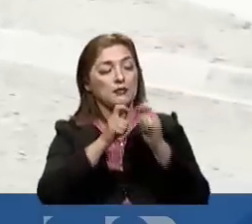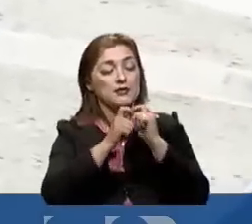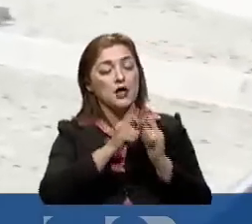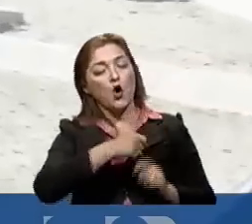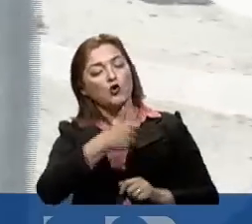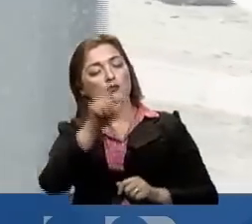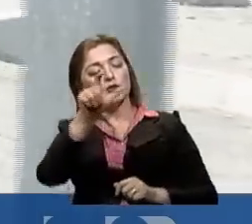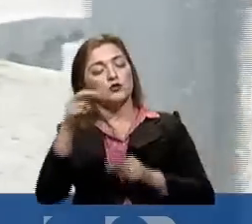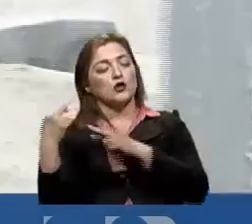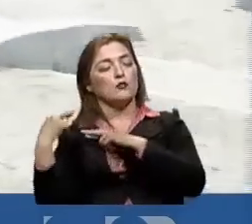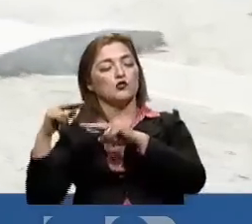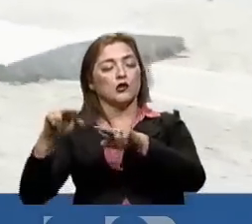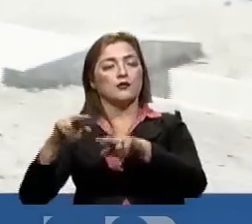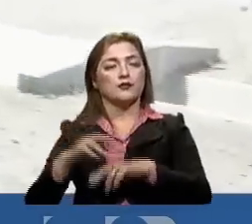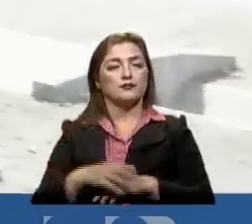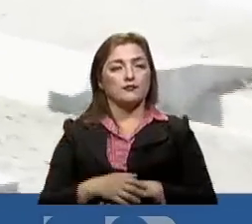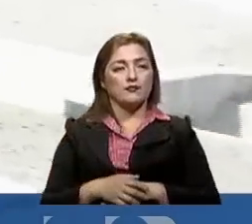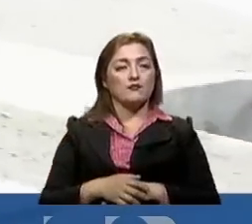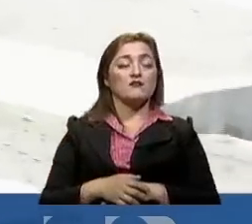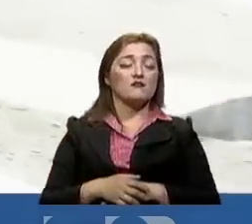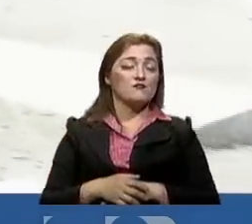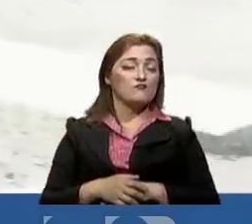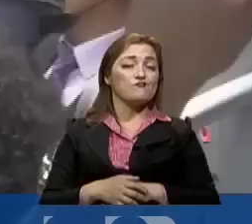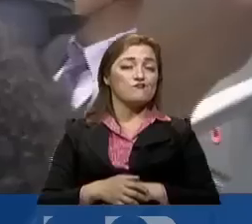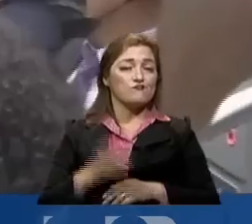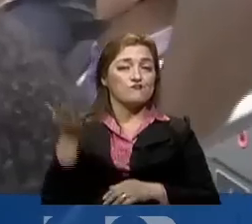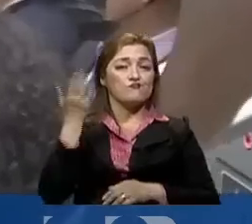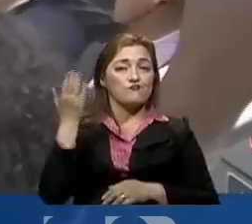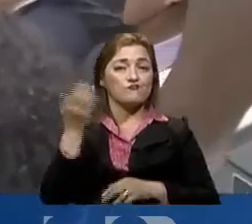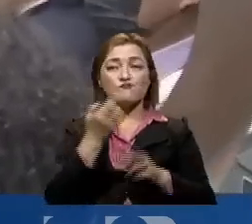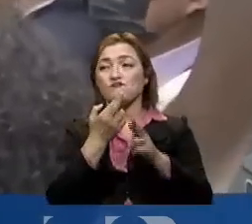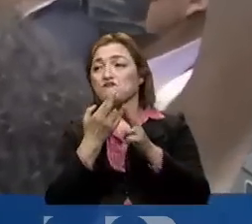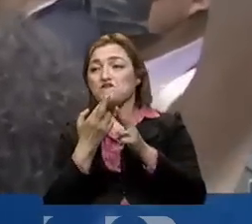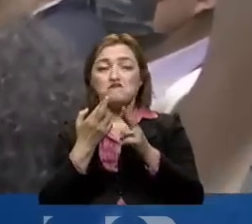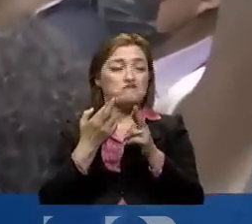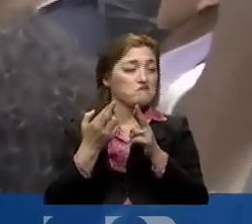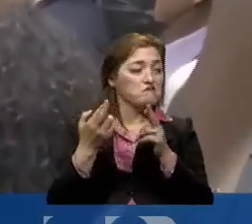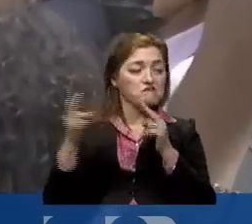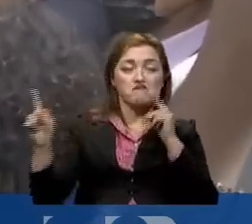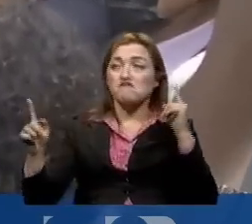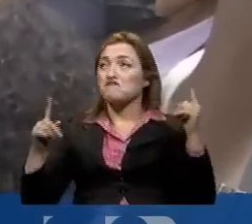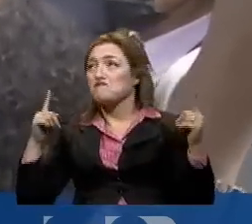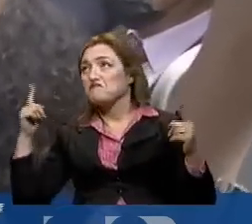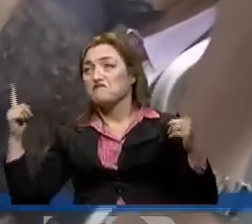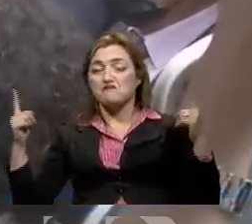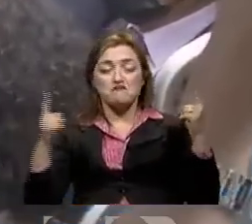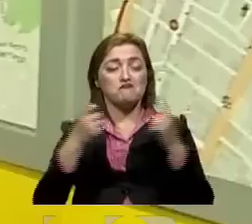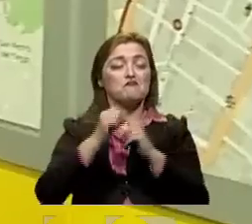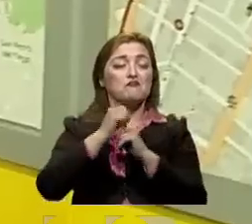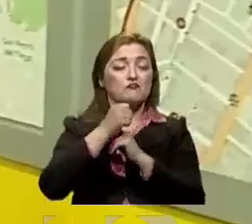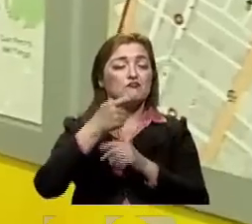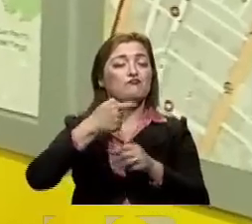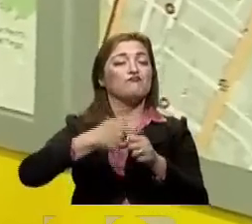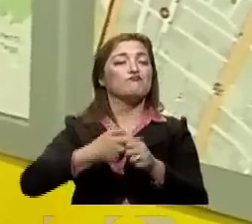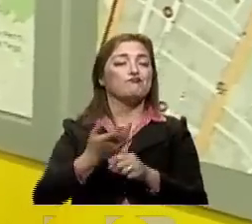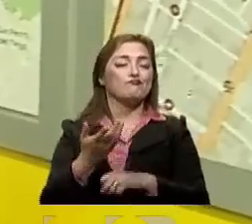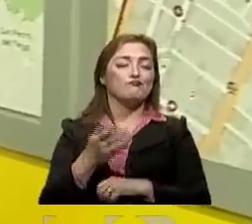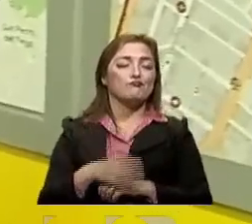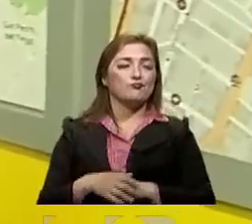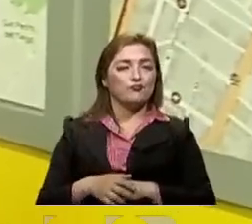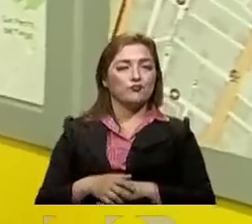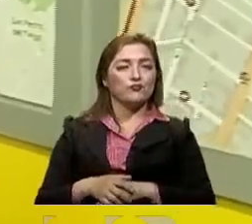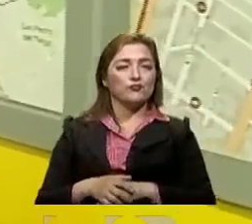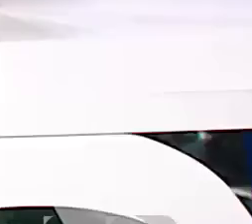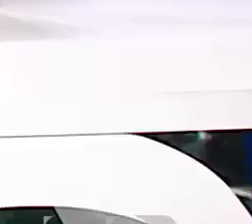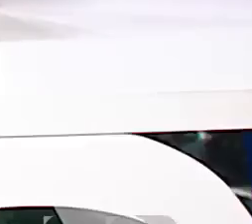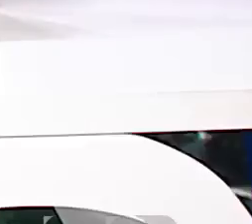está a cargo del tema. Y así una vez más desde el Cabildo no hubo un pronunciamiento sobre la situación específica del estado de los seguros